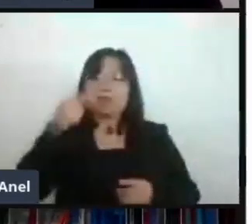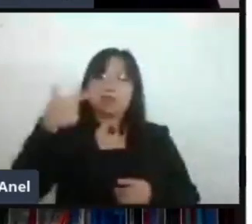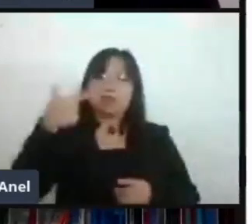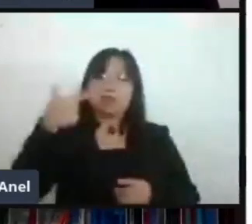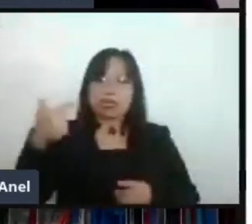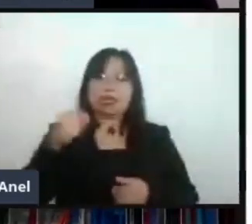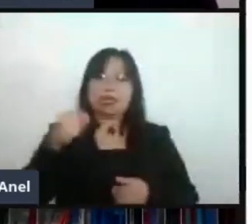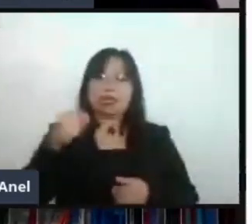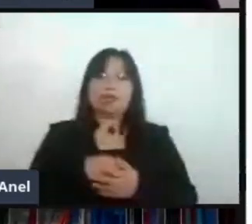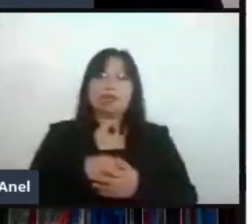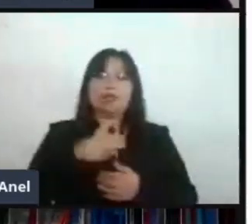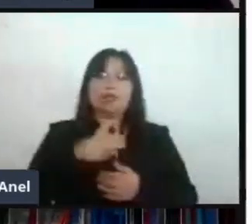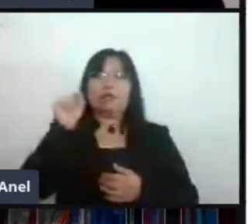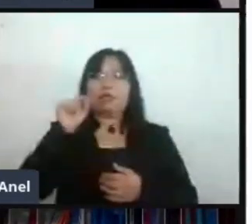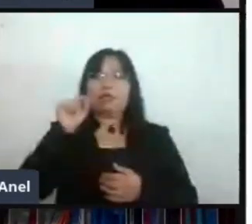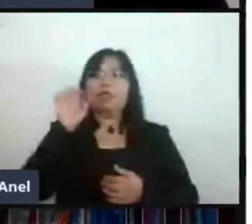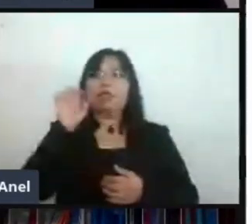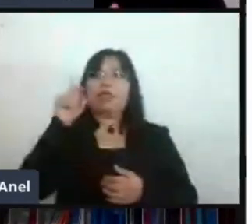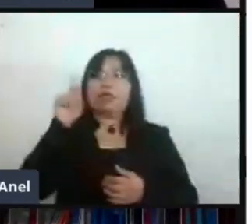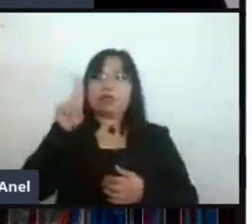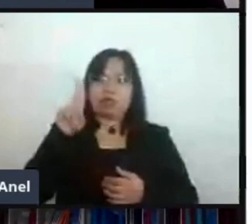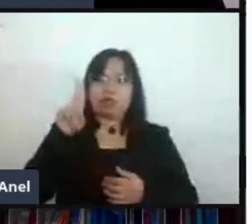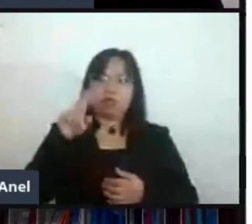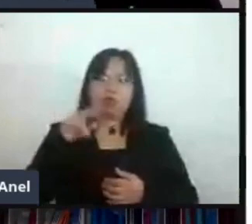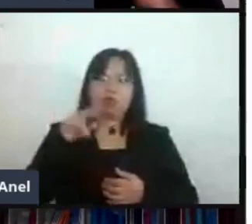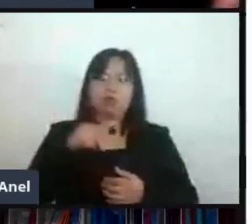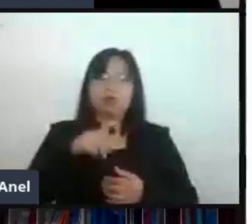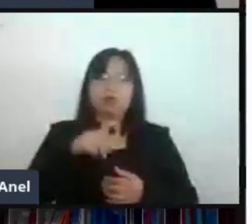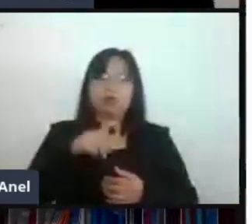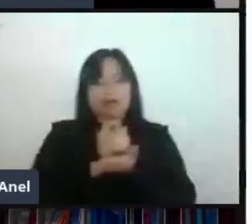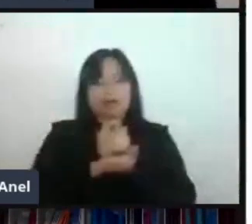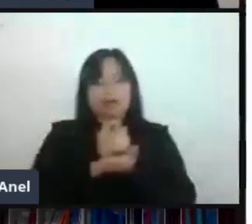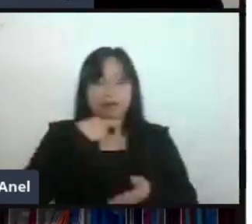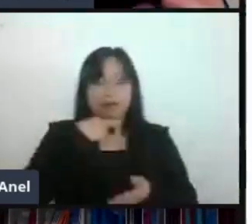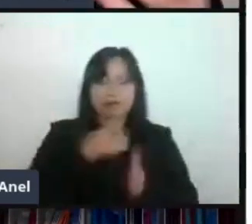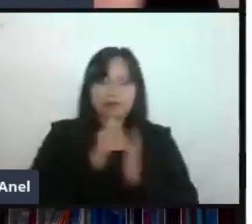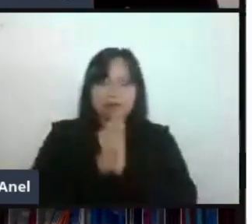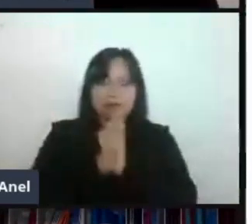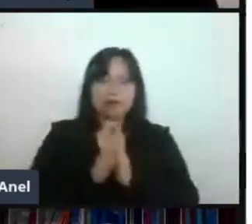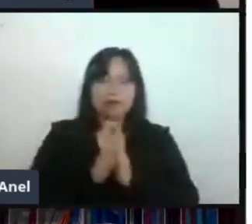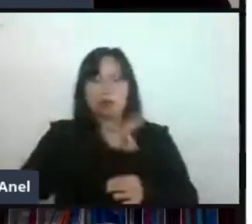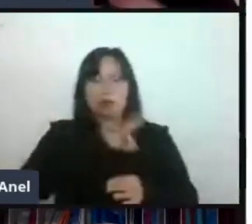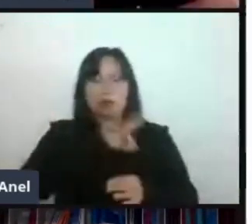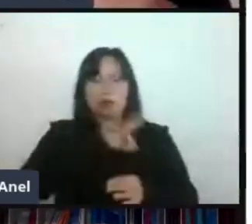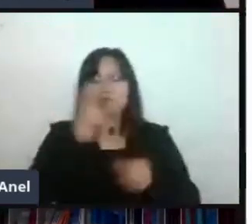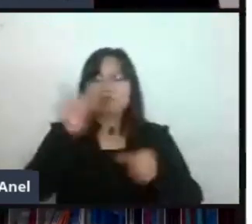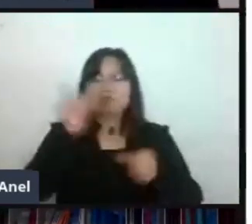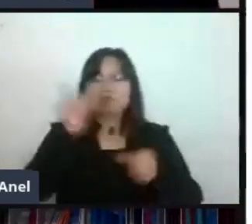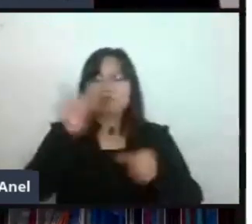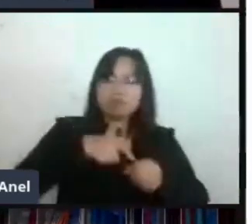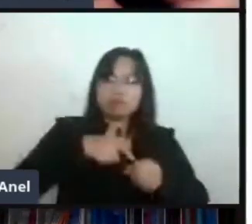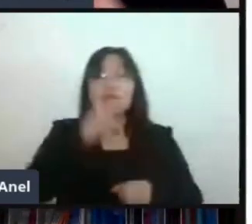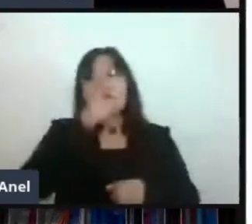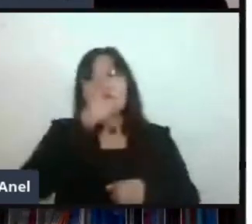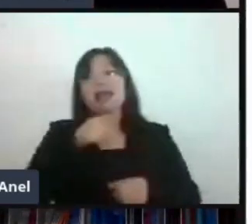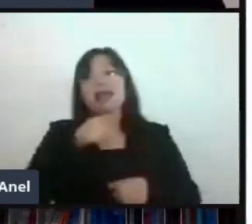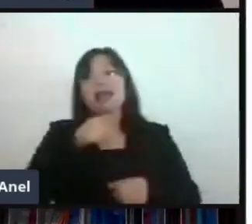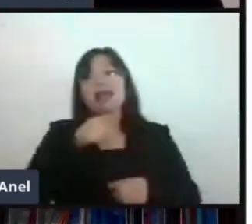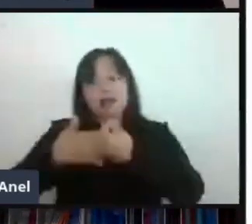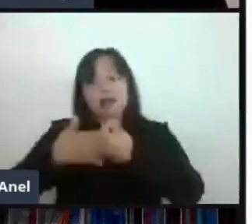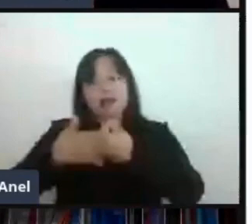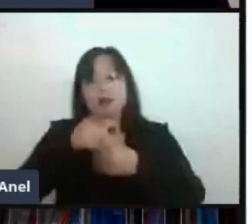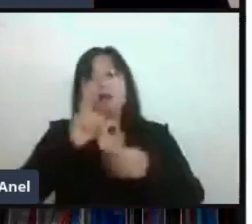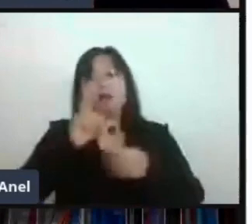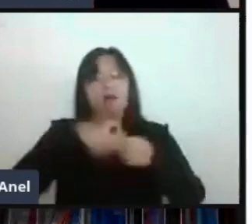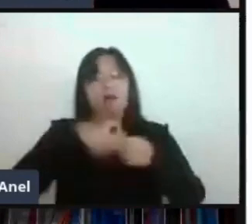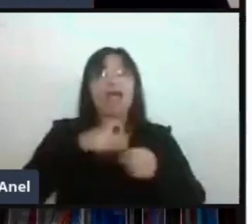gg.gg/eduonair. Agenda, ahí es donde ustedes van a poder ver los webinars, tanto los que vienen como los anteriores. Lo voy a repetir,